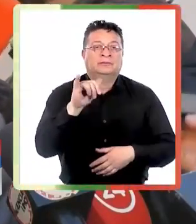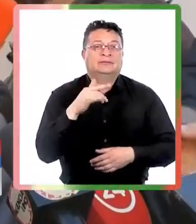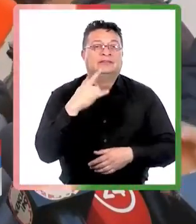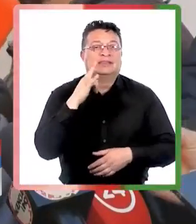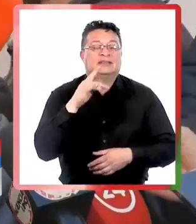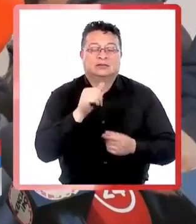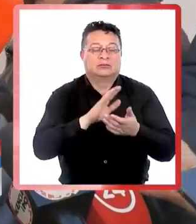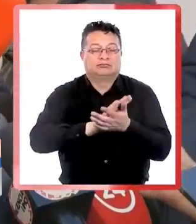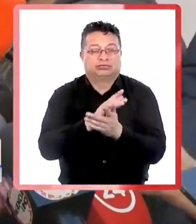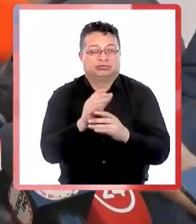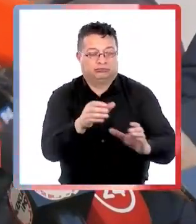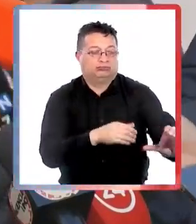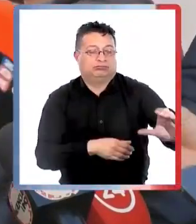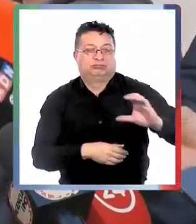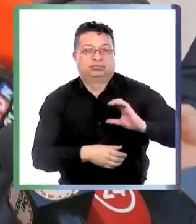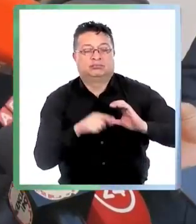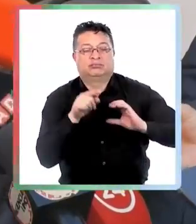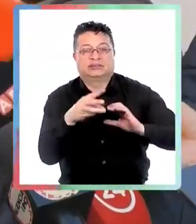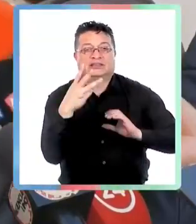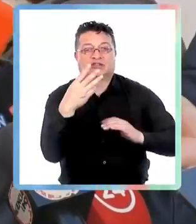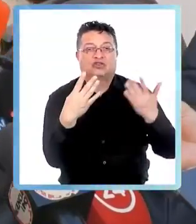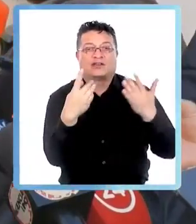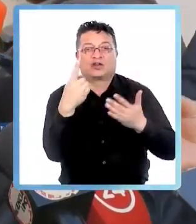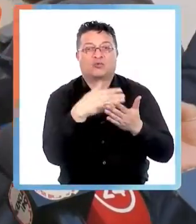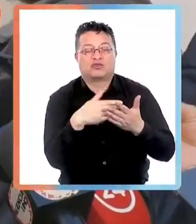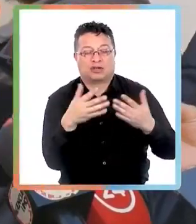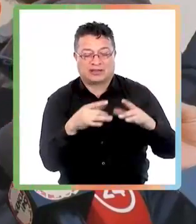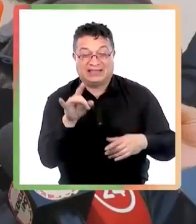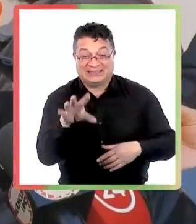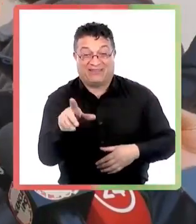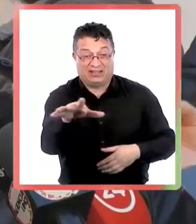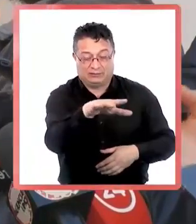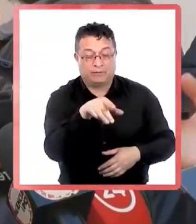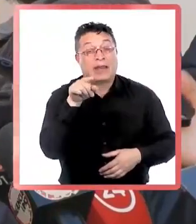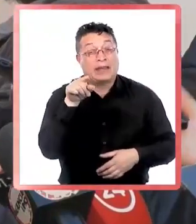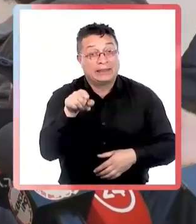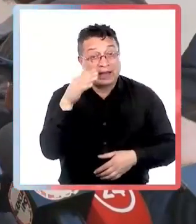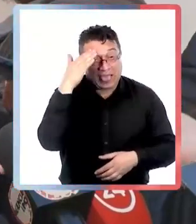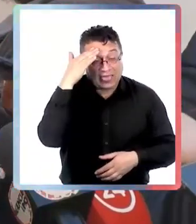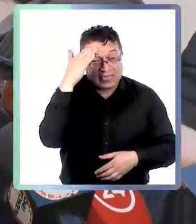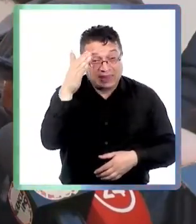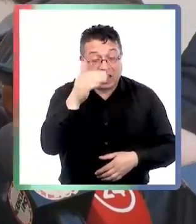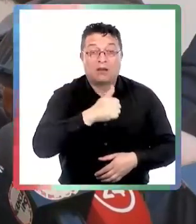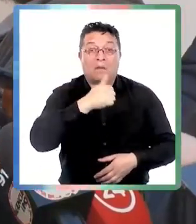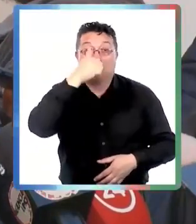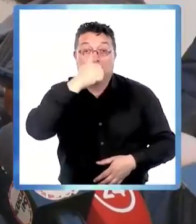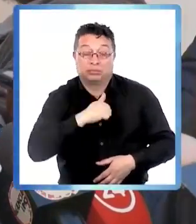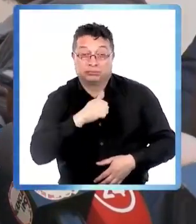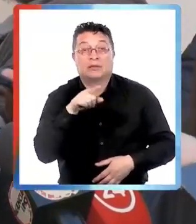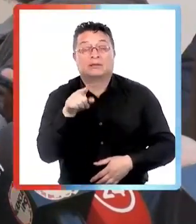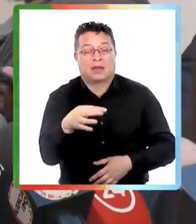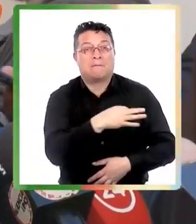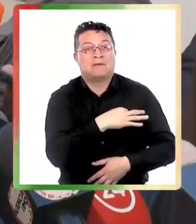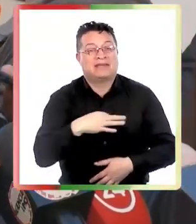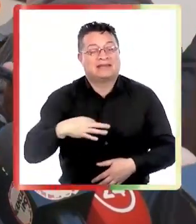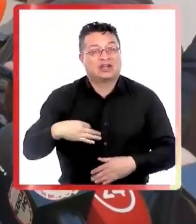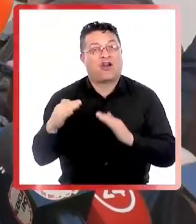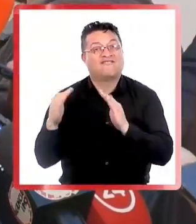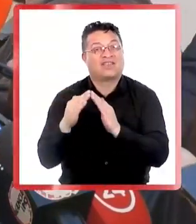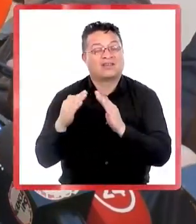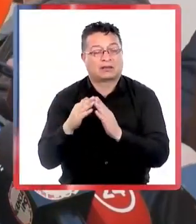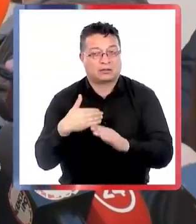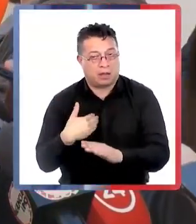la liquidación del monto de los 391 millones que ustedes conocen, ese día, reservadamente,